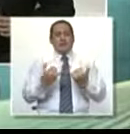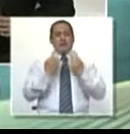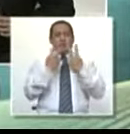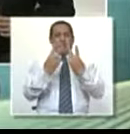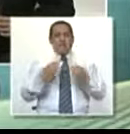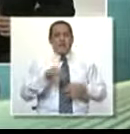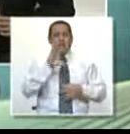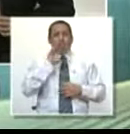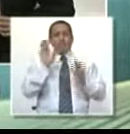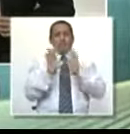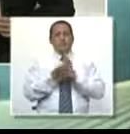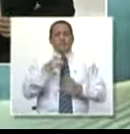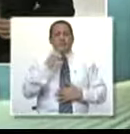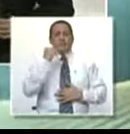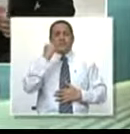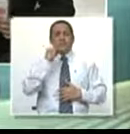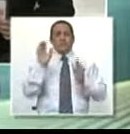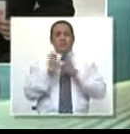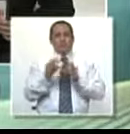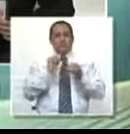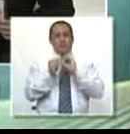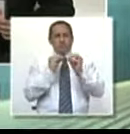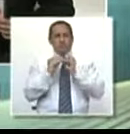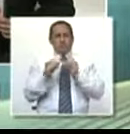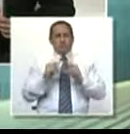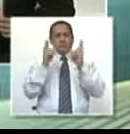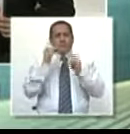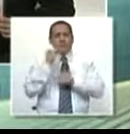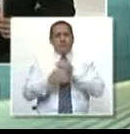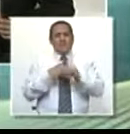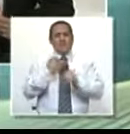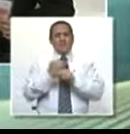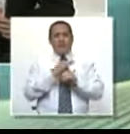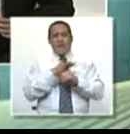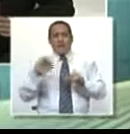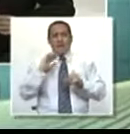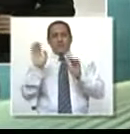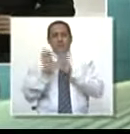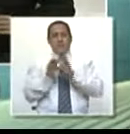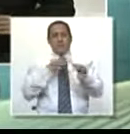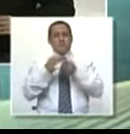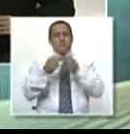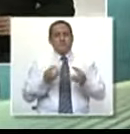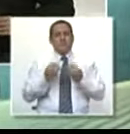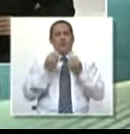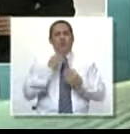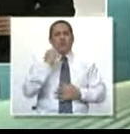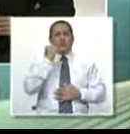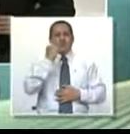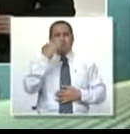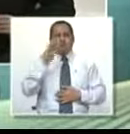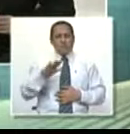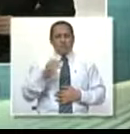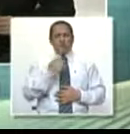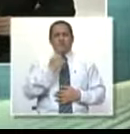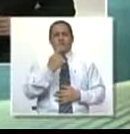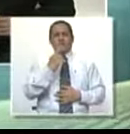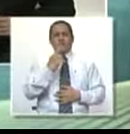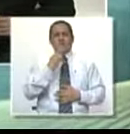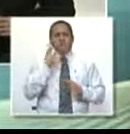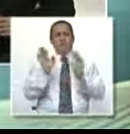no en este caso estamos hablando de un derecho que además ti una raigambre internacional no fuera de cámara estamos hablando de cómo los derechos de los niños se